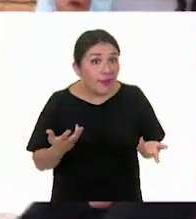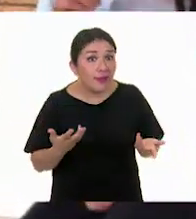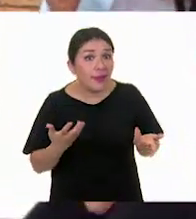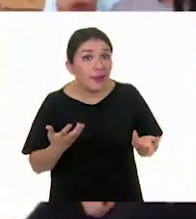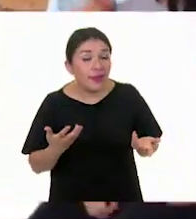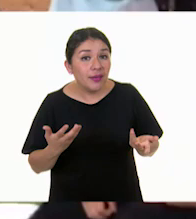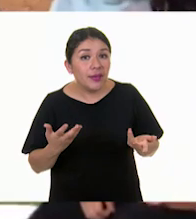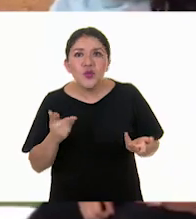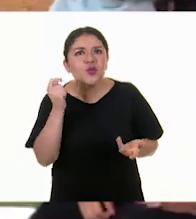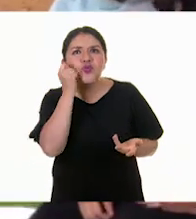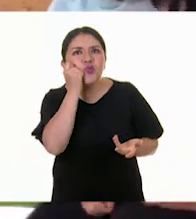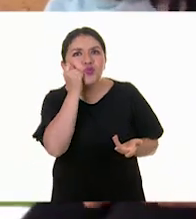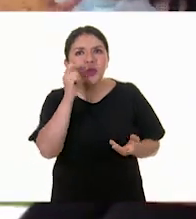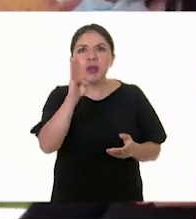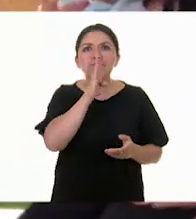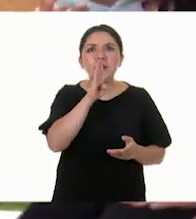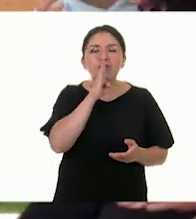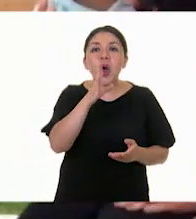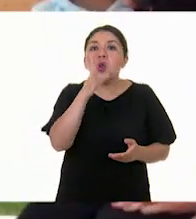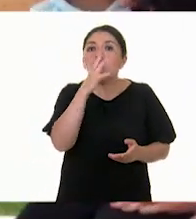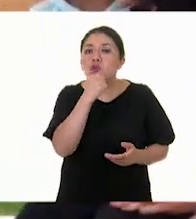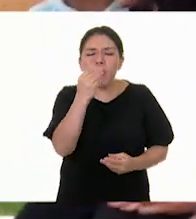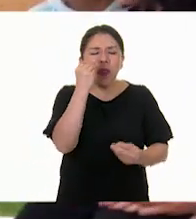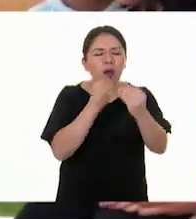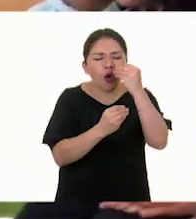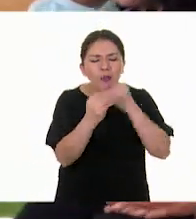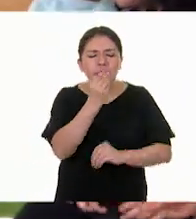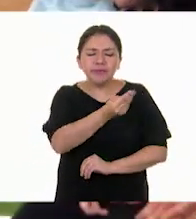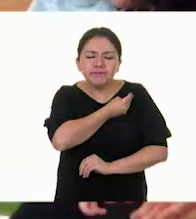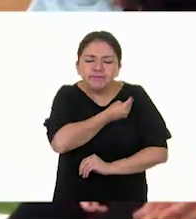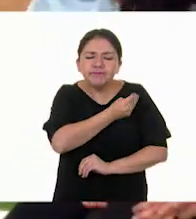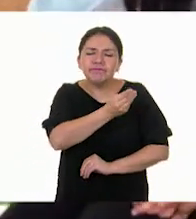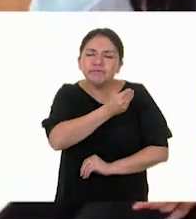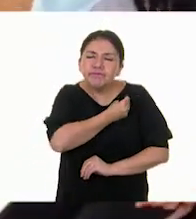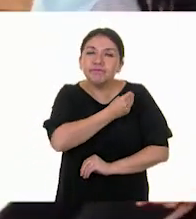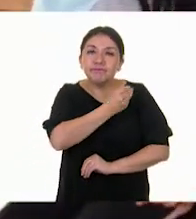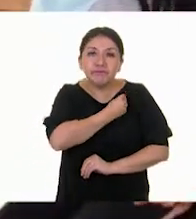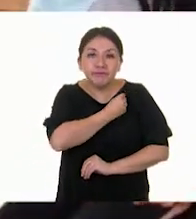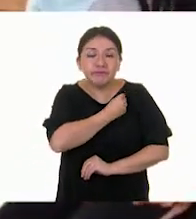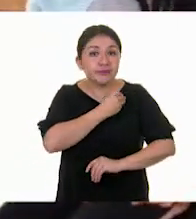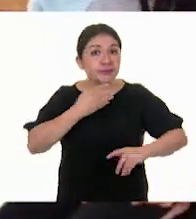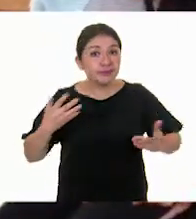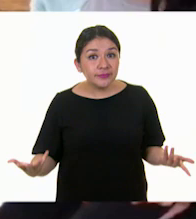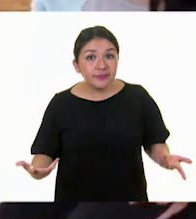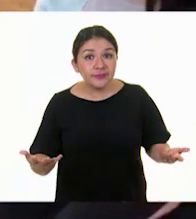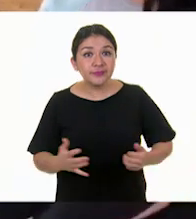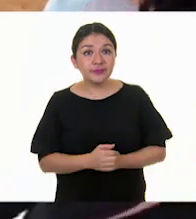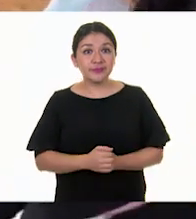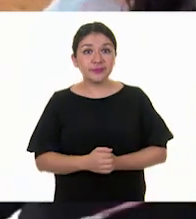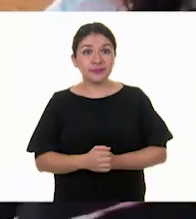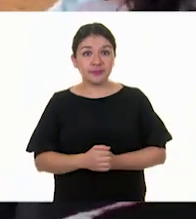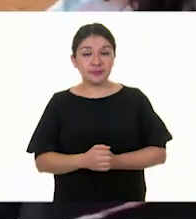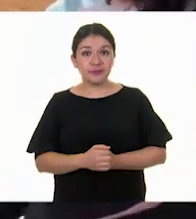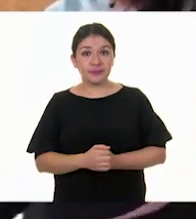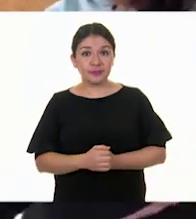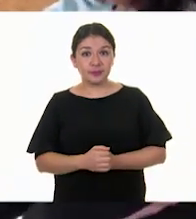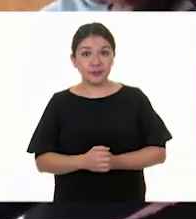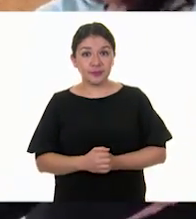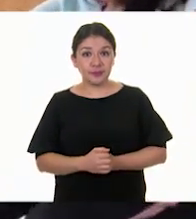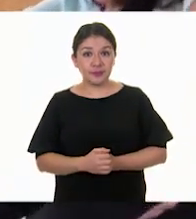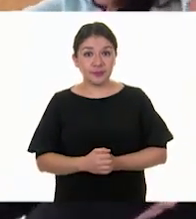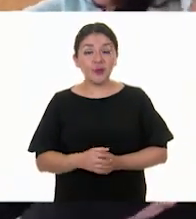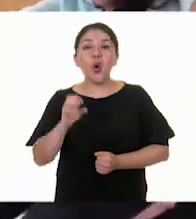no pueda comer en mucho tiempo. Pues de largas